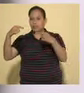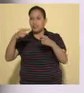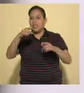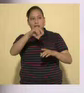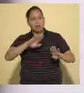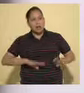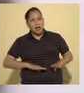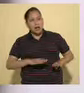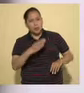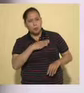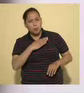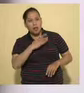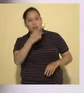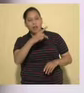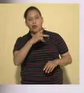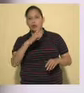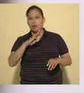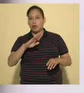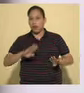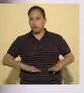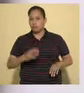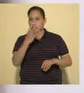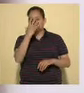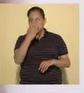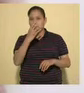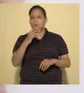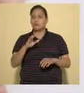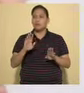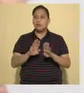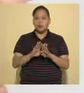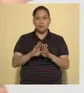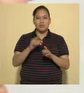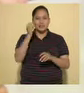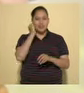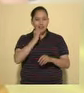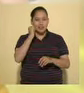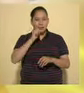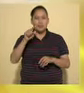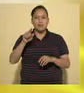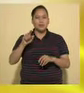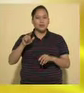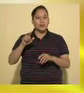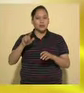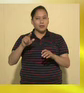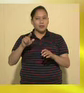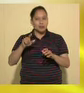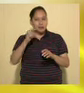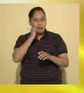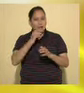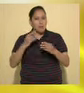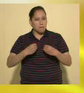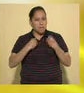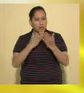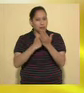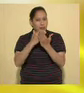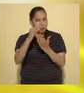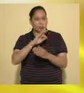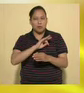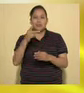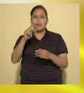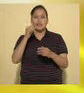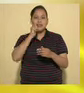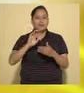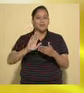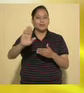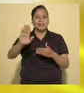carácter, pero que es gente más o menos seria, que te pudiera en un momento dado impulsar en la vida un crecimiento. Uh-huh. Entonces, la y debería gente